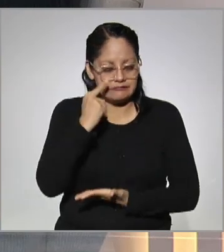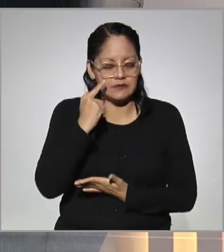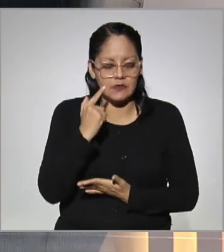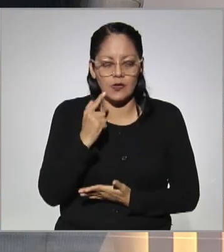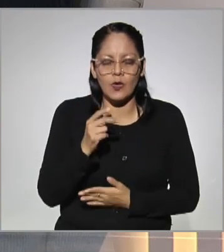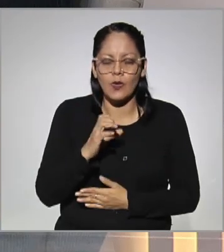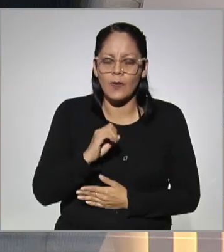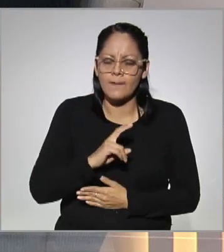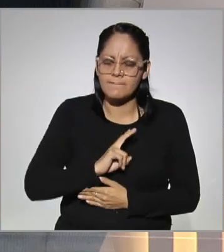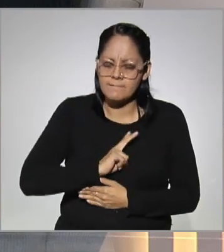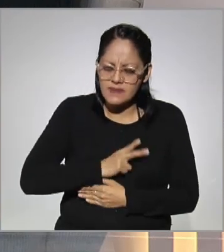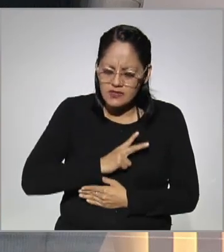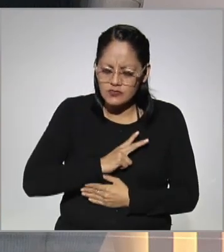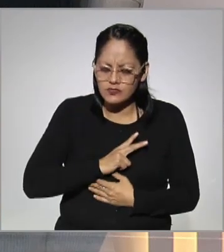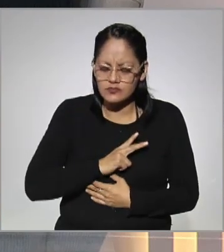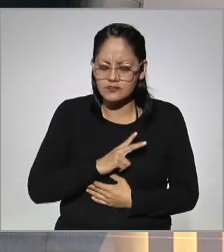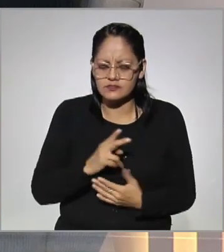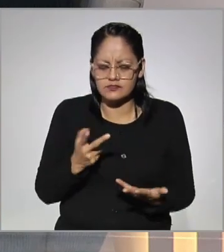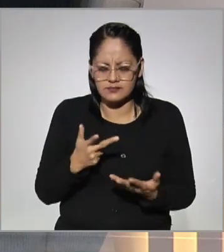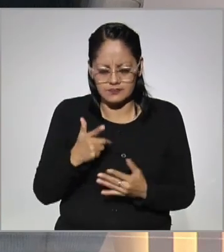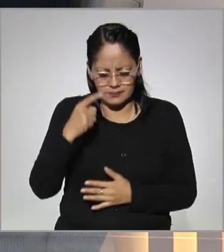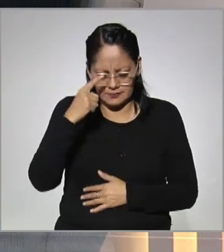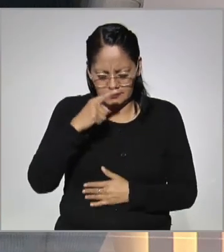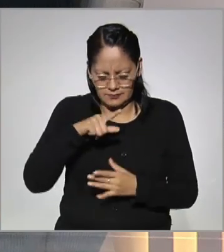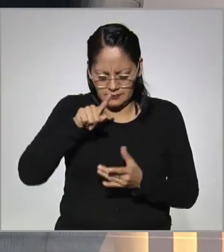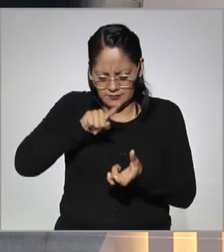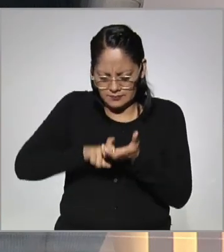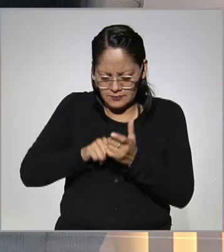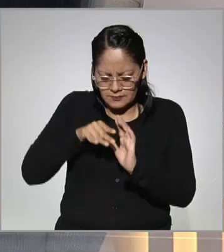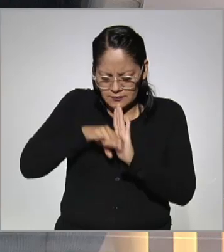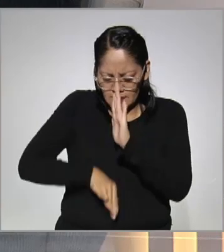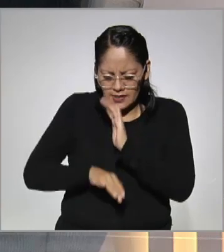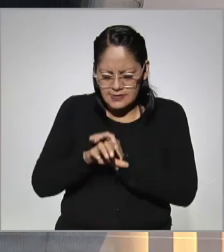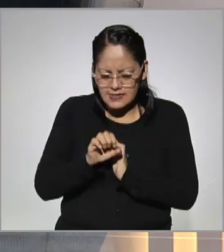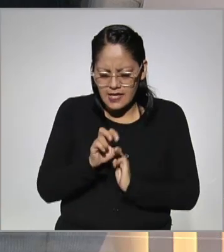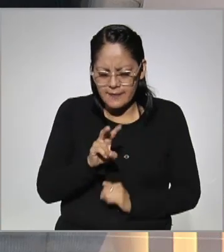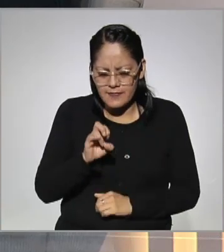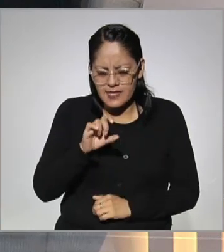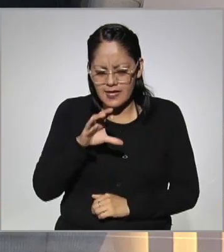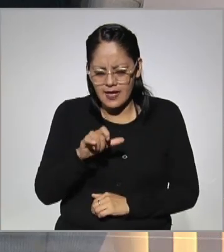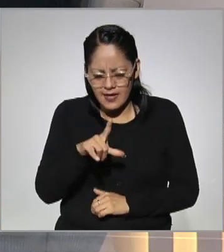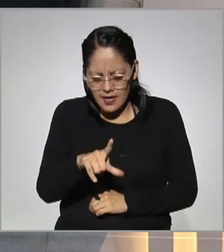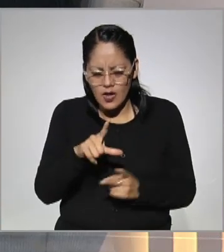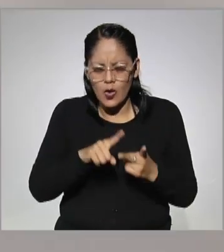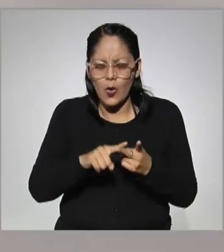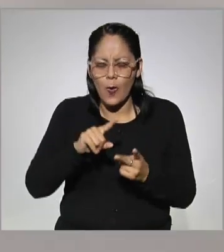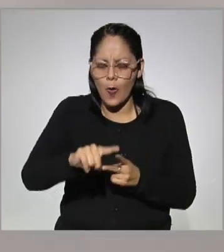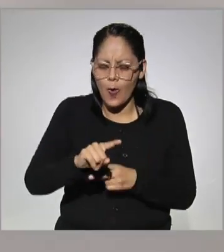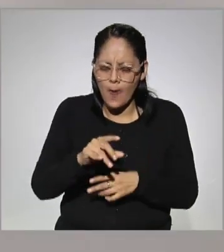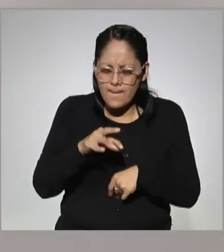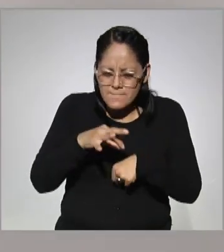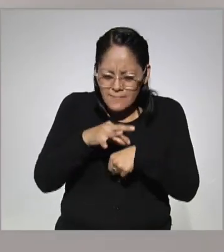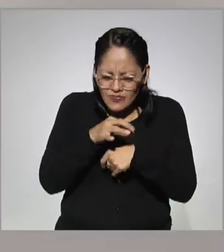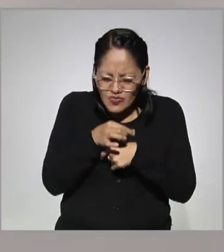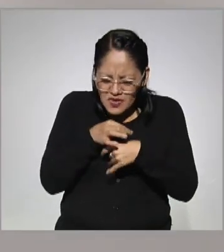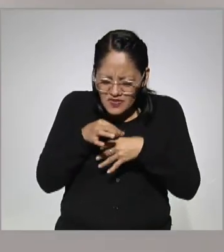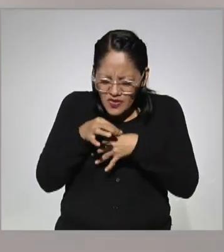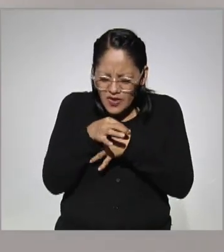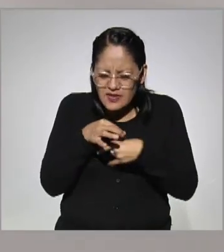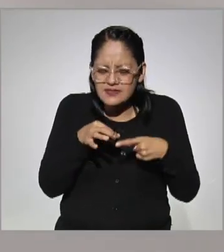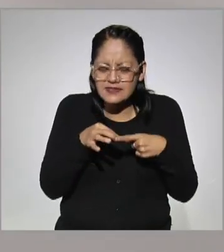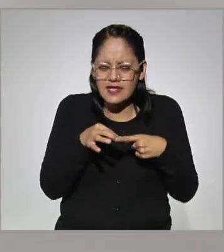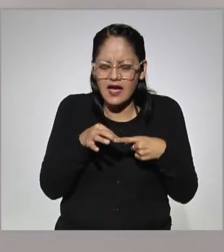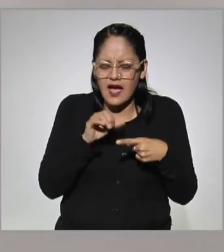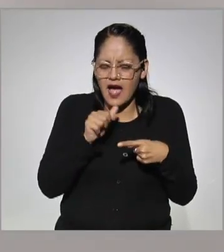lesiones a nivel cervical o lesiones o verrugas anogenitales. Ese es el grupo específico.